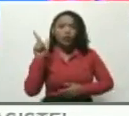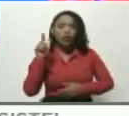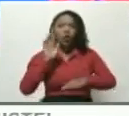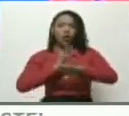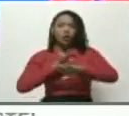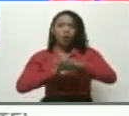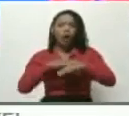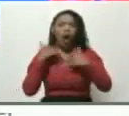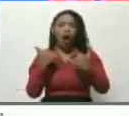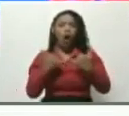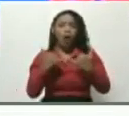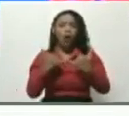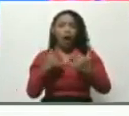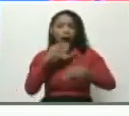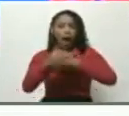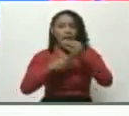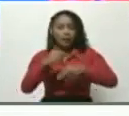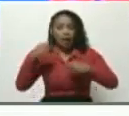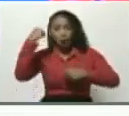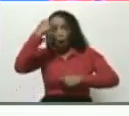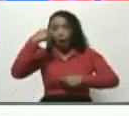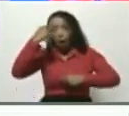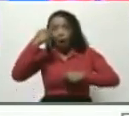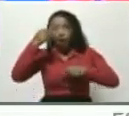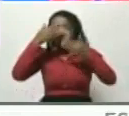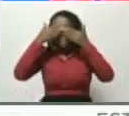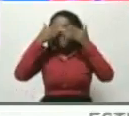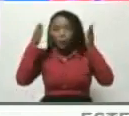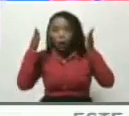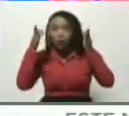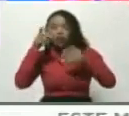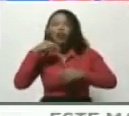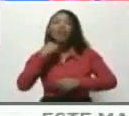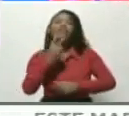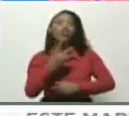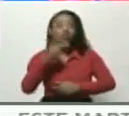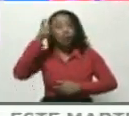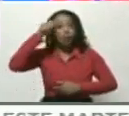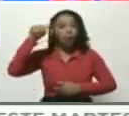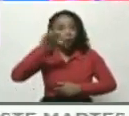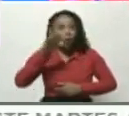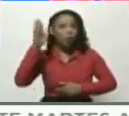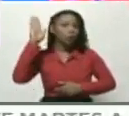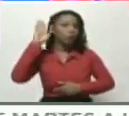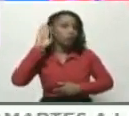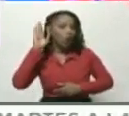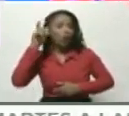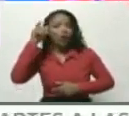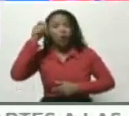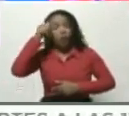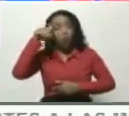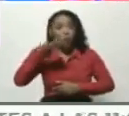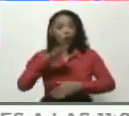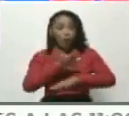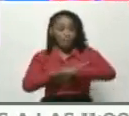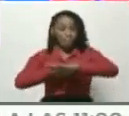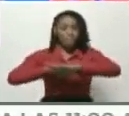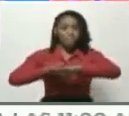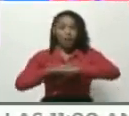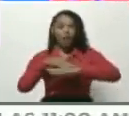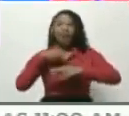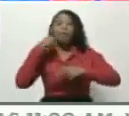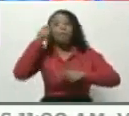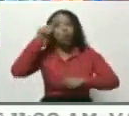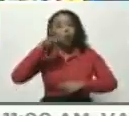llamamos ahora a ser los ojos del pueblo, la voz del pueblo, los oídos del pueblo, la piel del pueblo, cuando se requiere